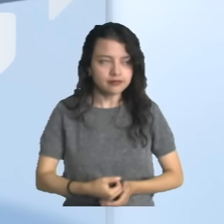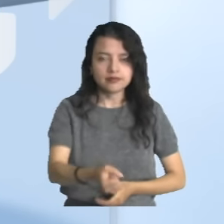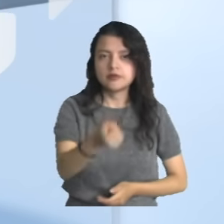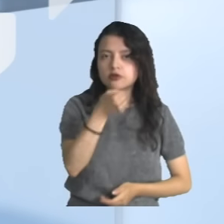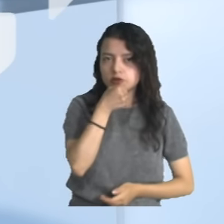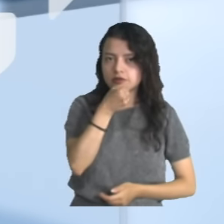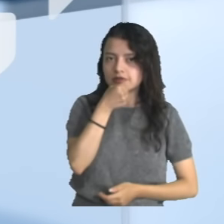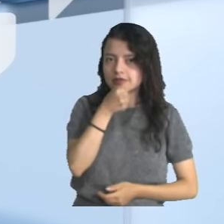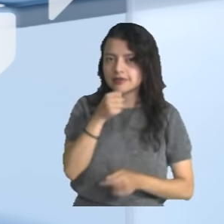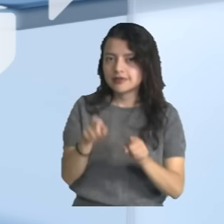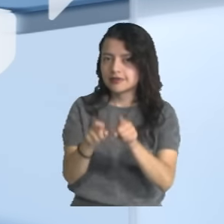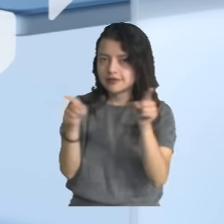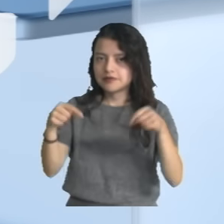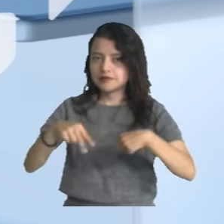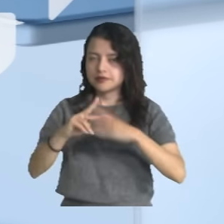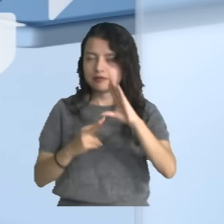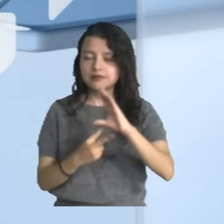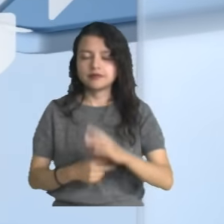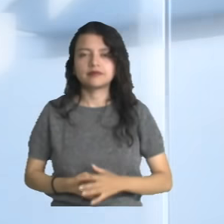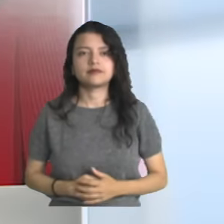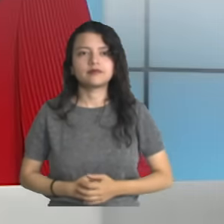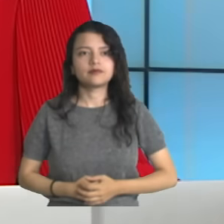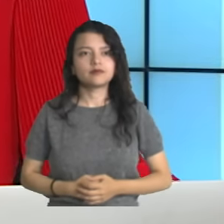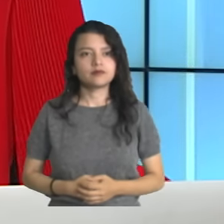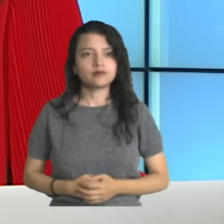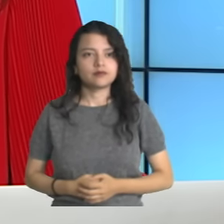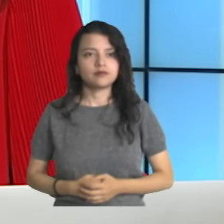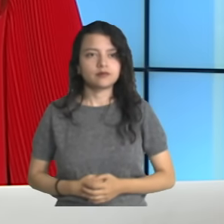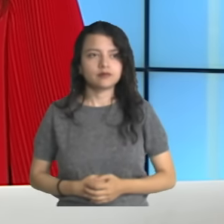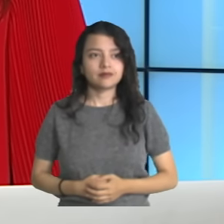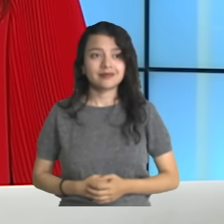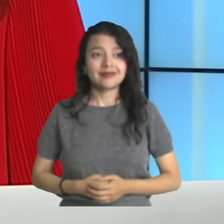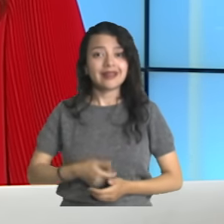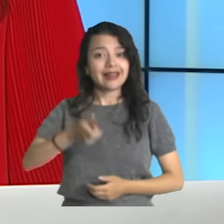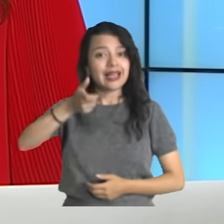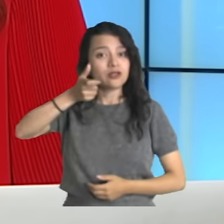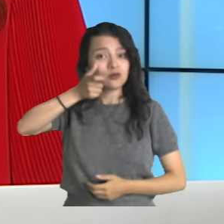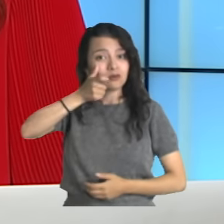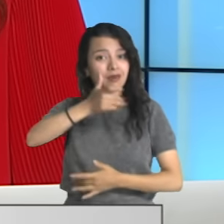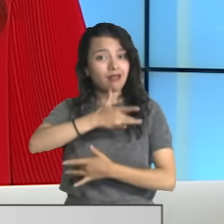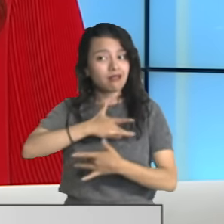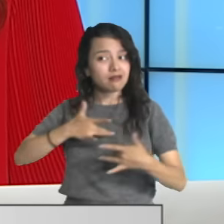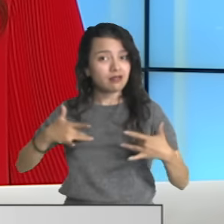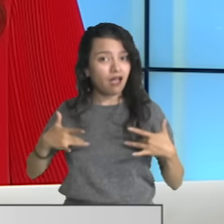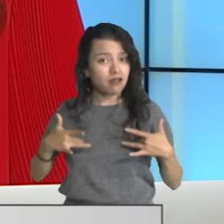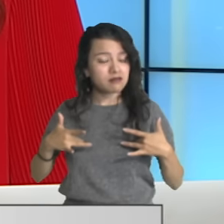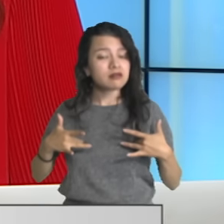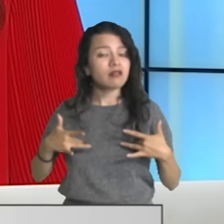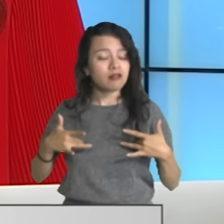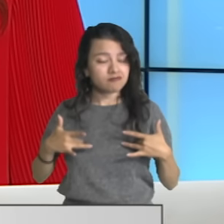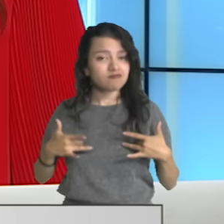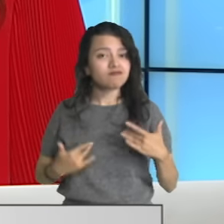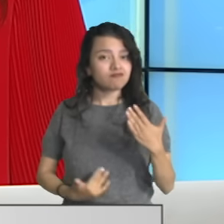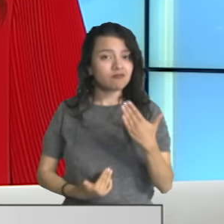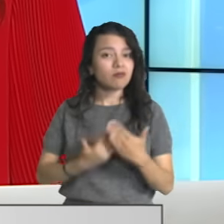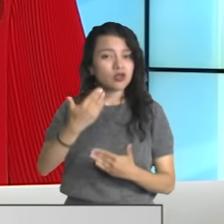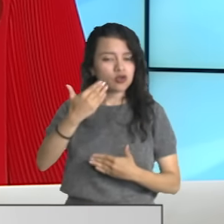Noticia en desarrollo en CMI. La Superintendencia de Salud inició un proceso por los